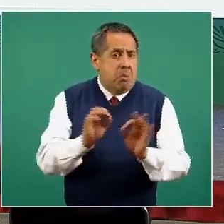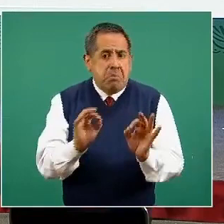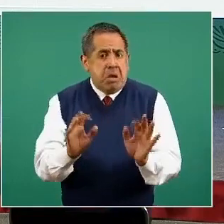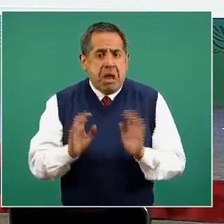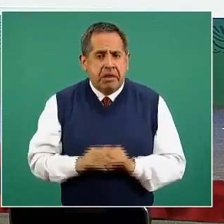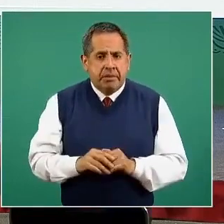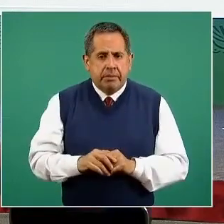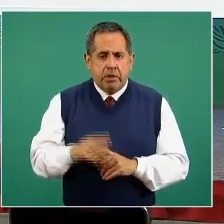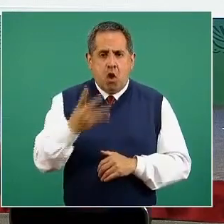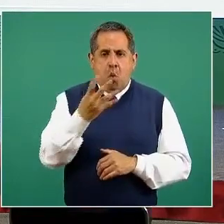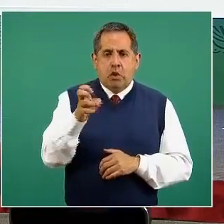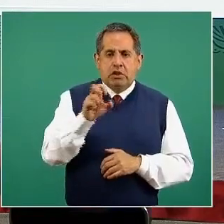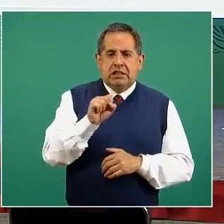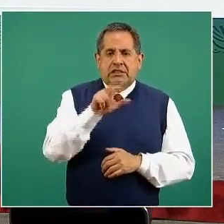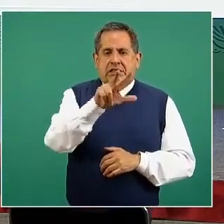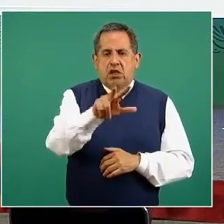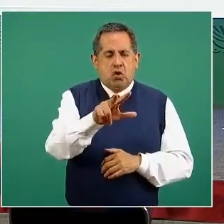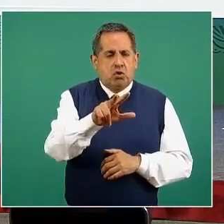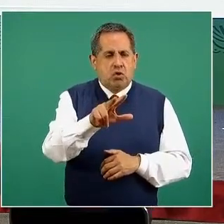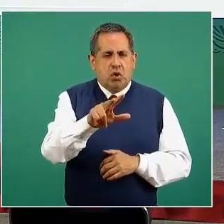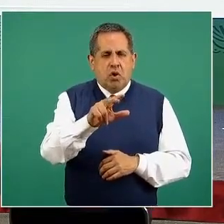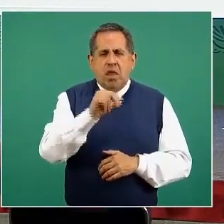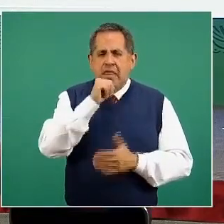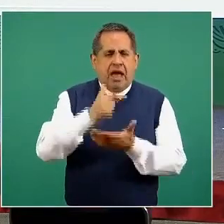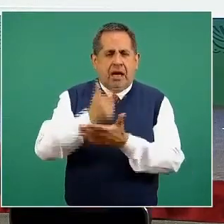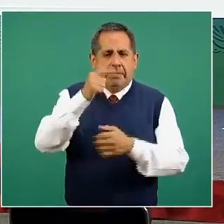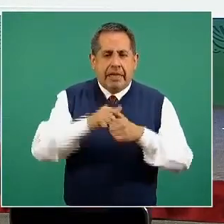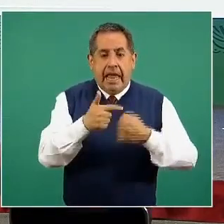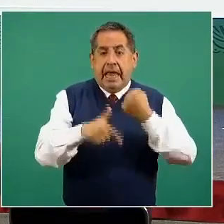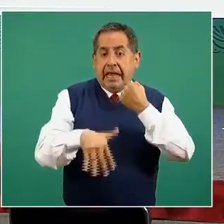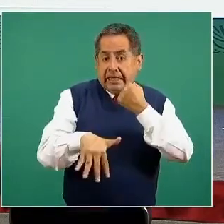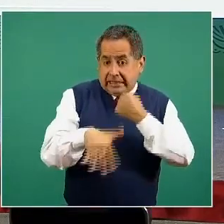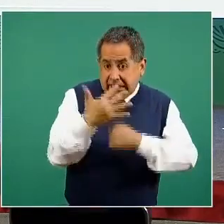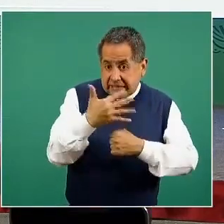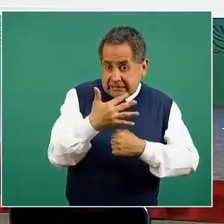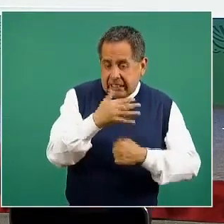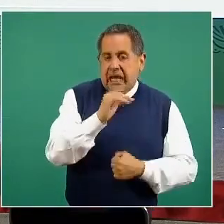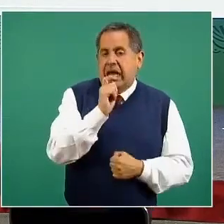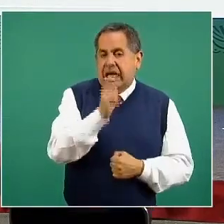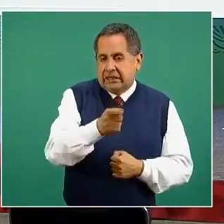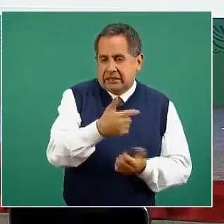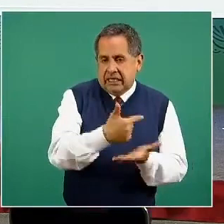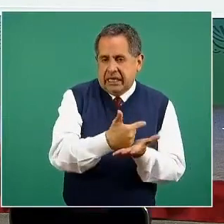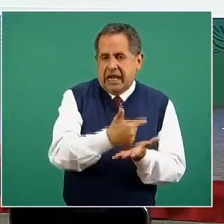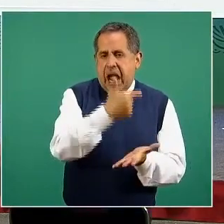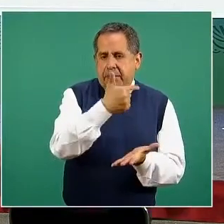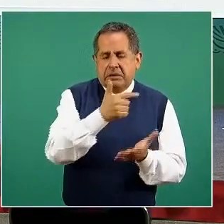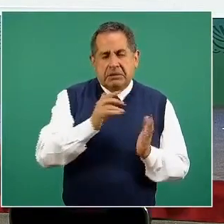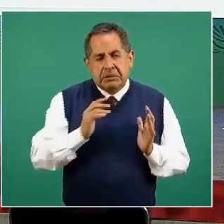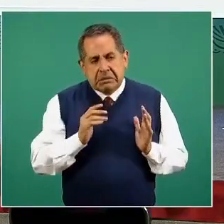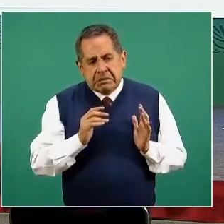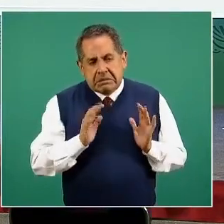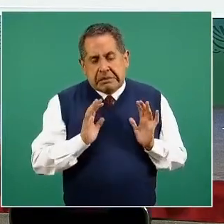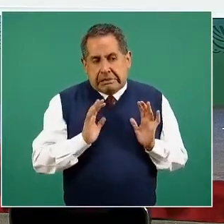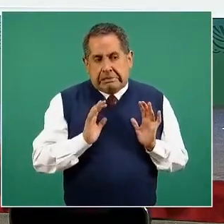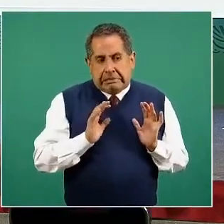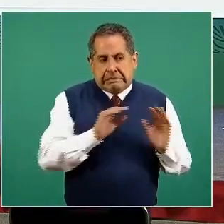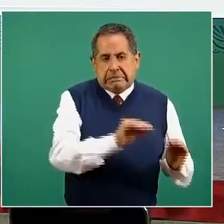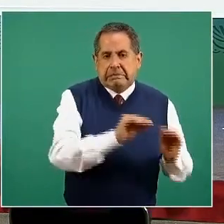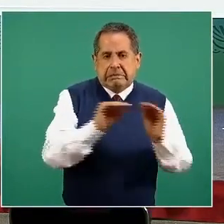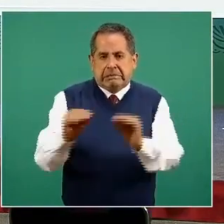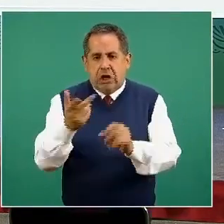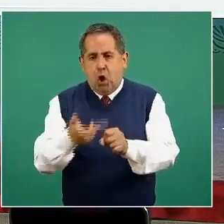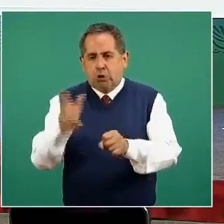468 son eventos no graves, 15 son graves. De estos 15, en su momento estuvieron hospitalizados por periodos